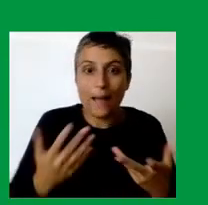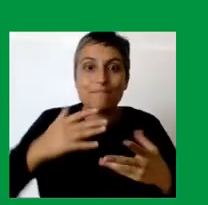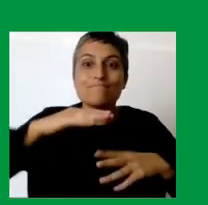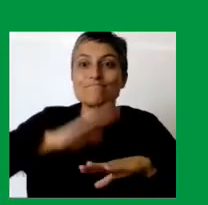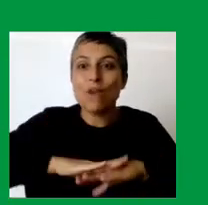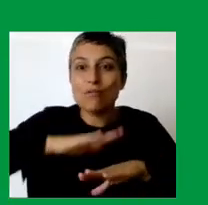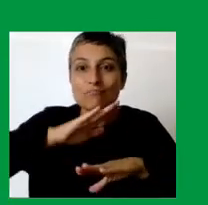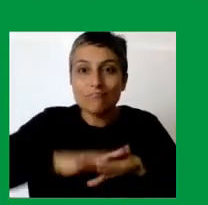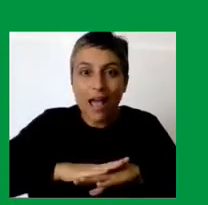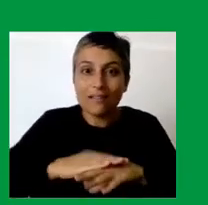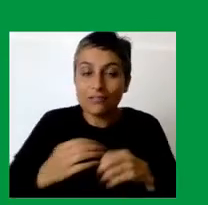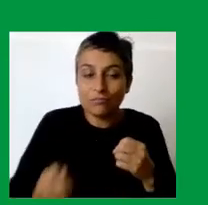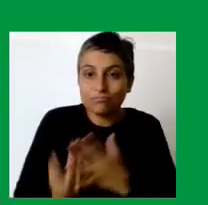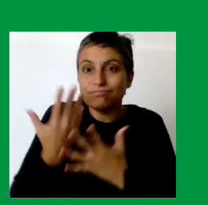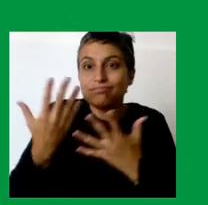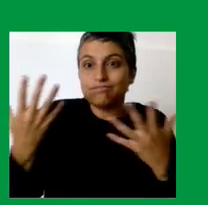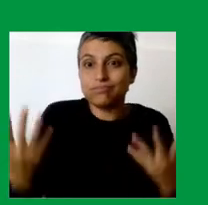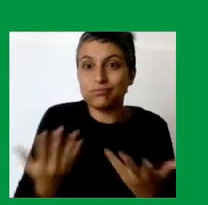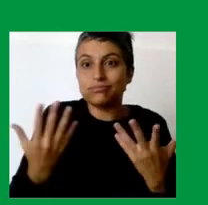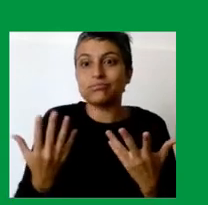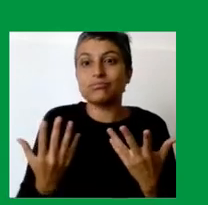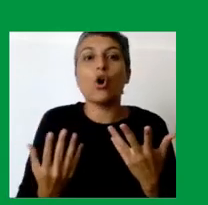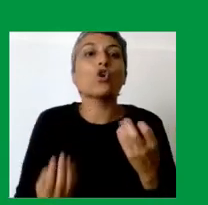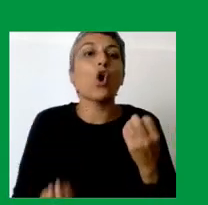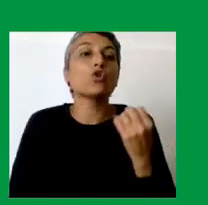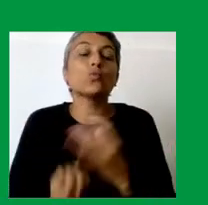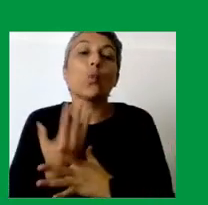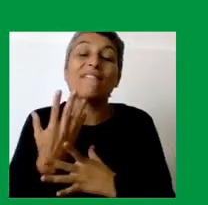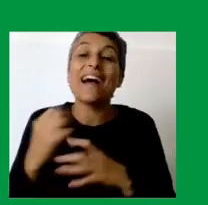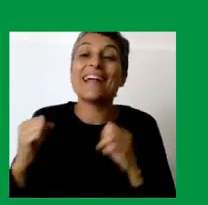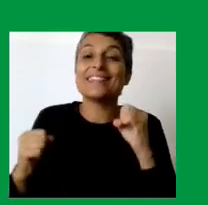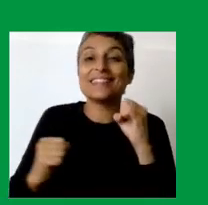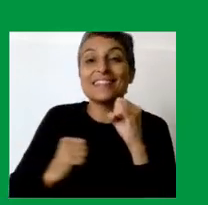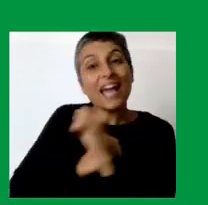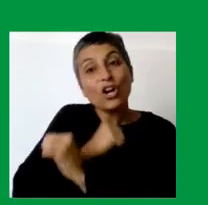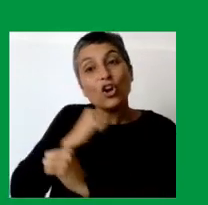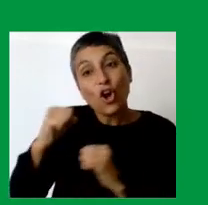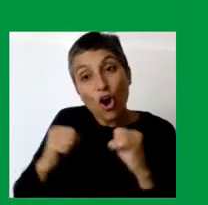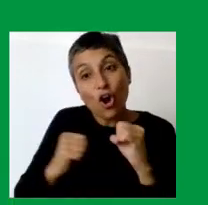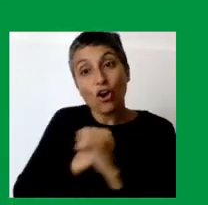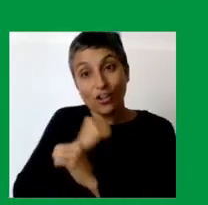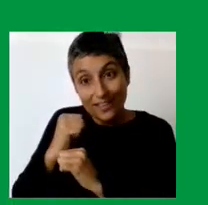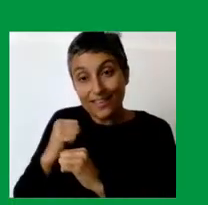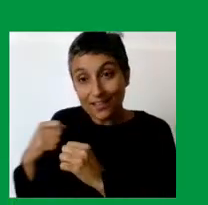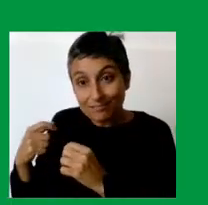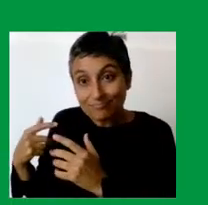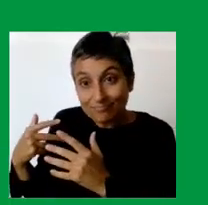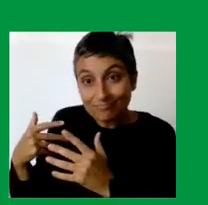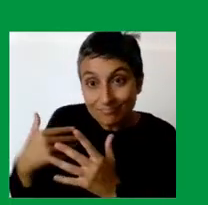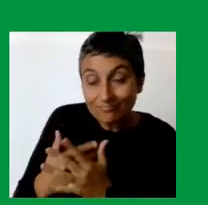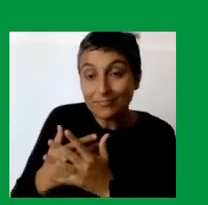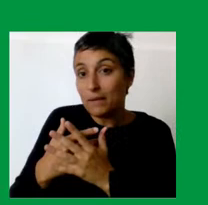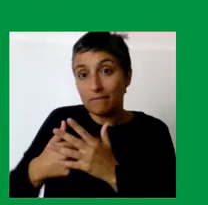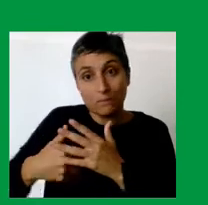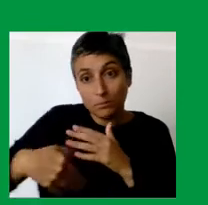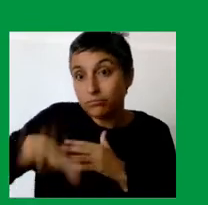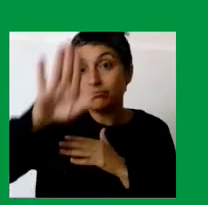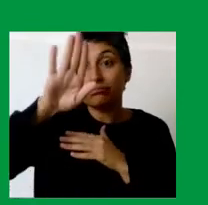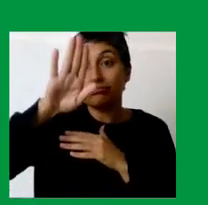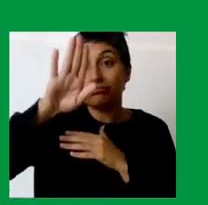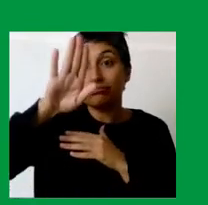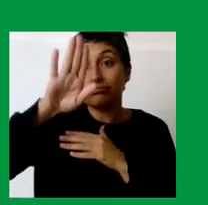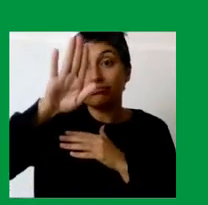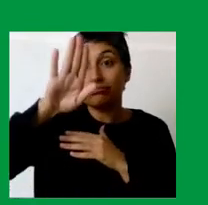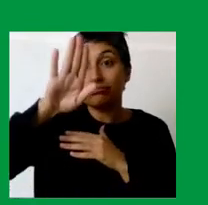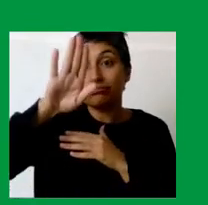bisagra con estas aparición de las tecnologías que vienen como tendencia y después quedan, y vamos